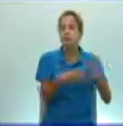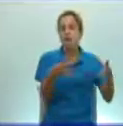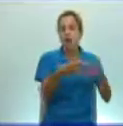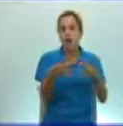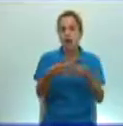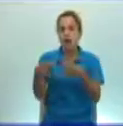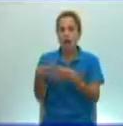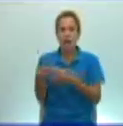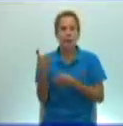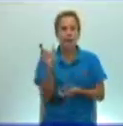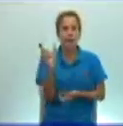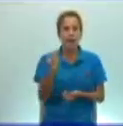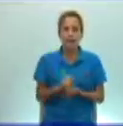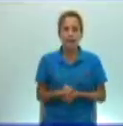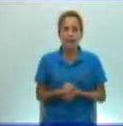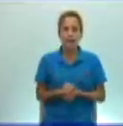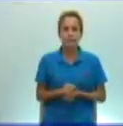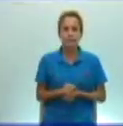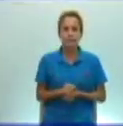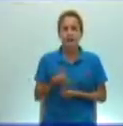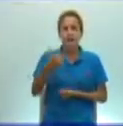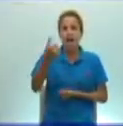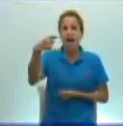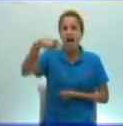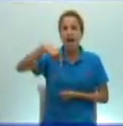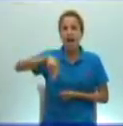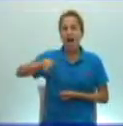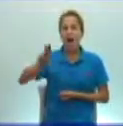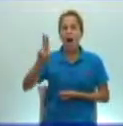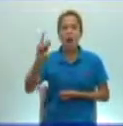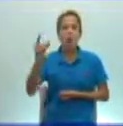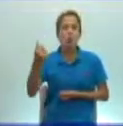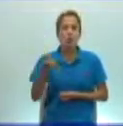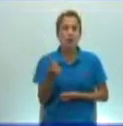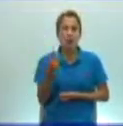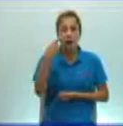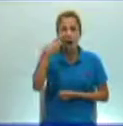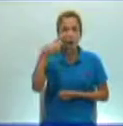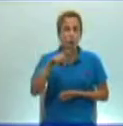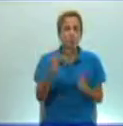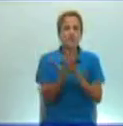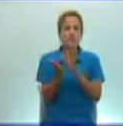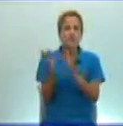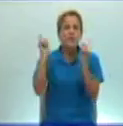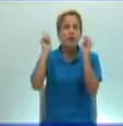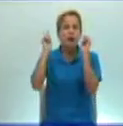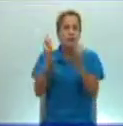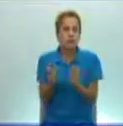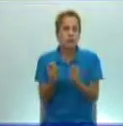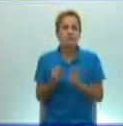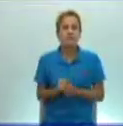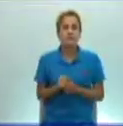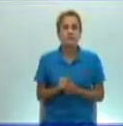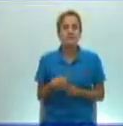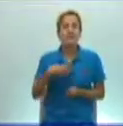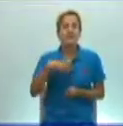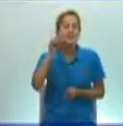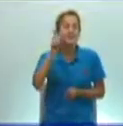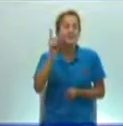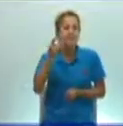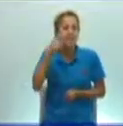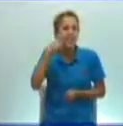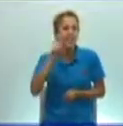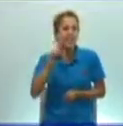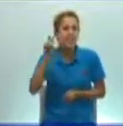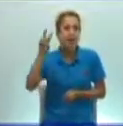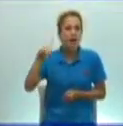palabras. Las agudas tienen la última sílaba acentuada y llevan tilde cuando terminan